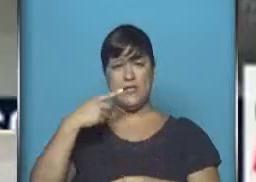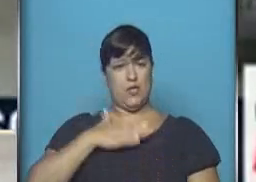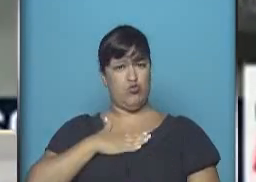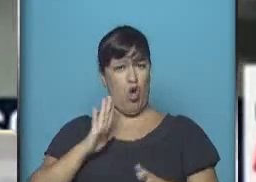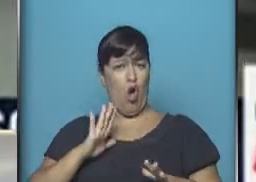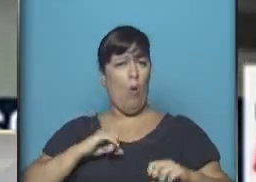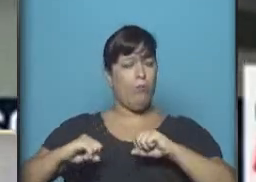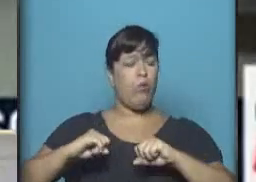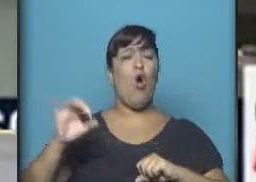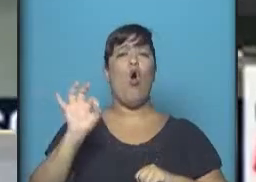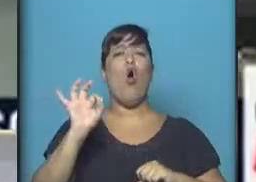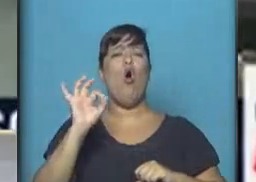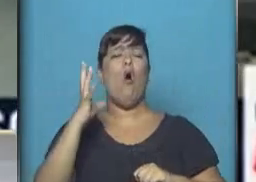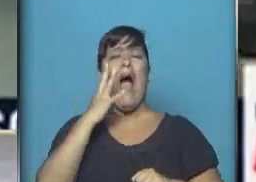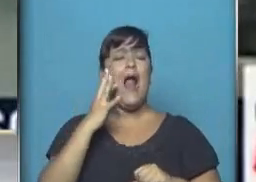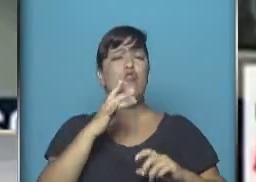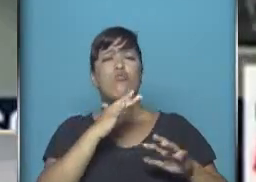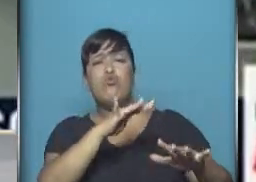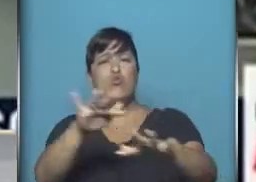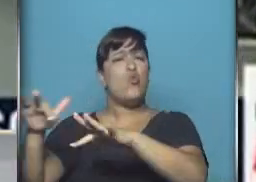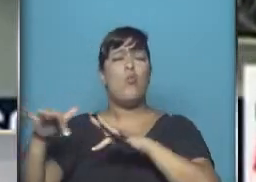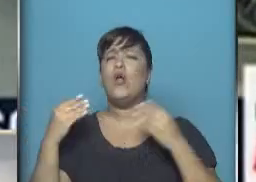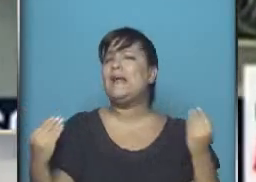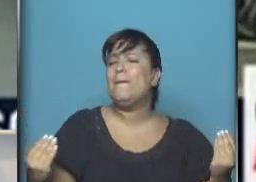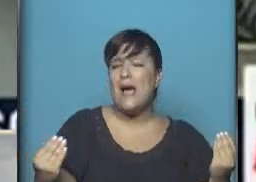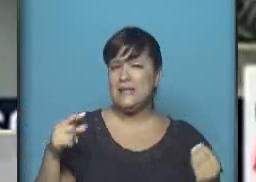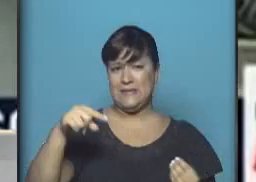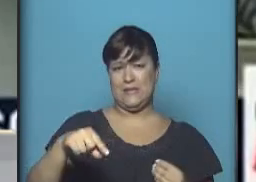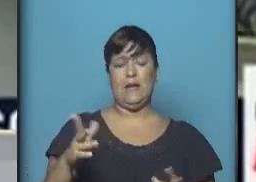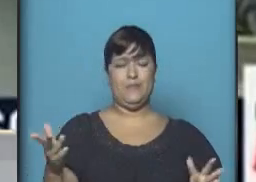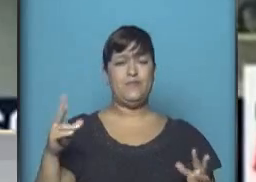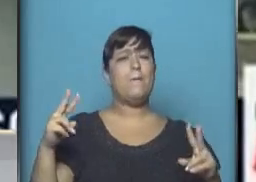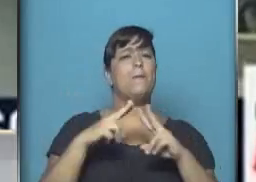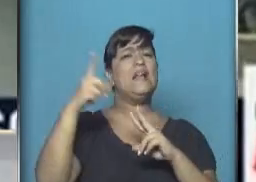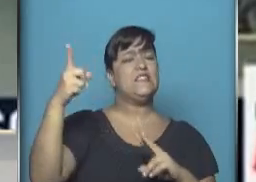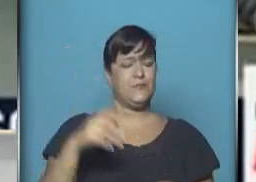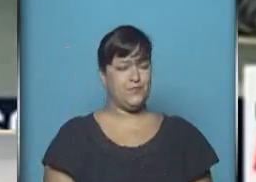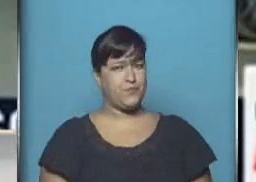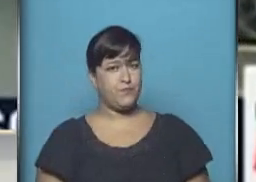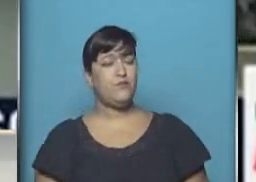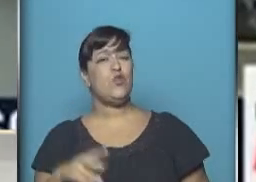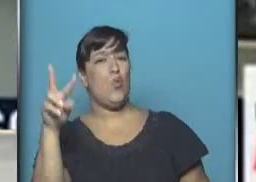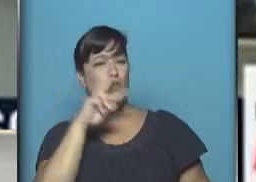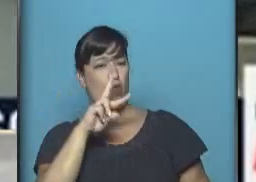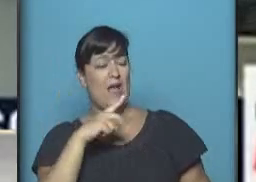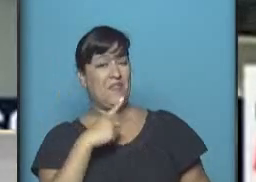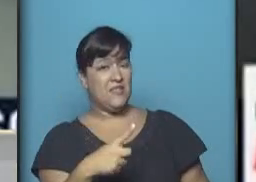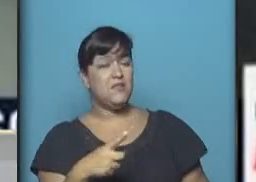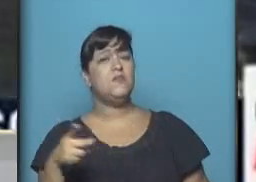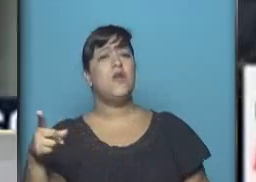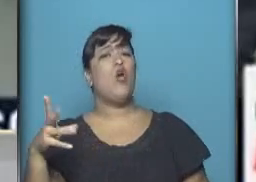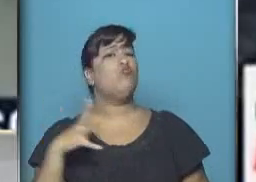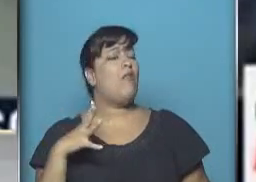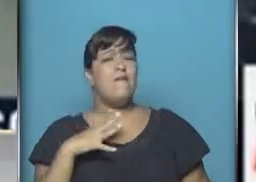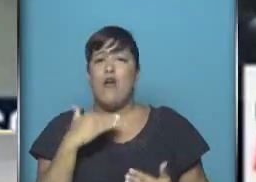alguna versión que es lo que circula en esta primera tarde allí en París? Pues de momento no. Todavía no se